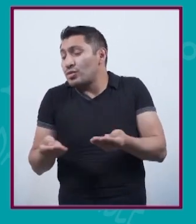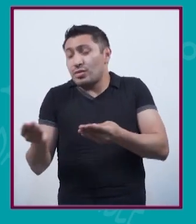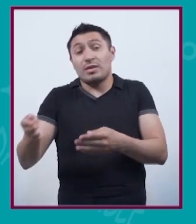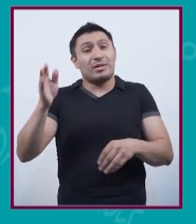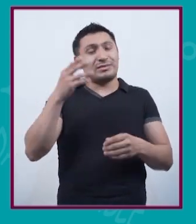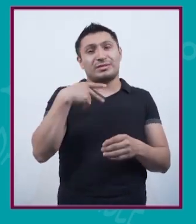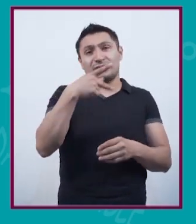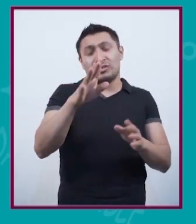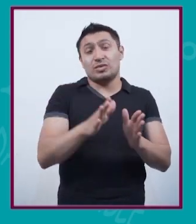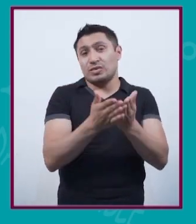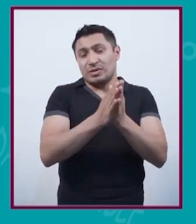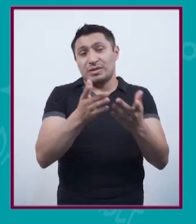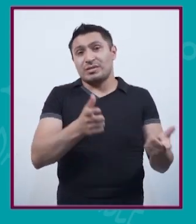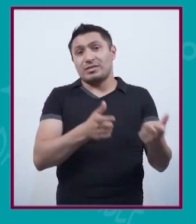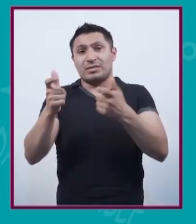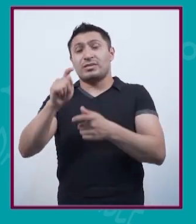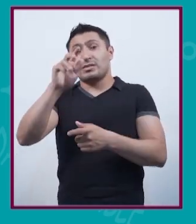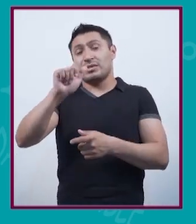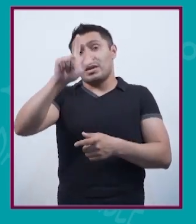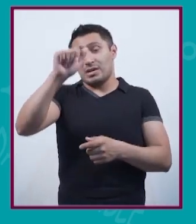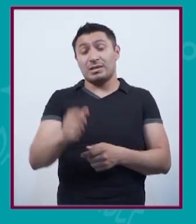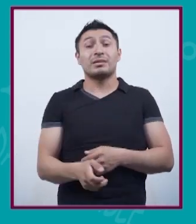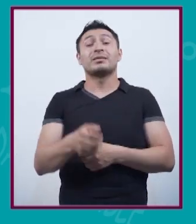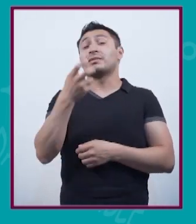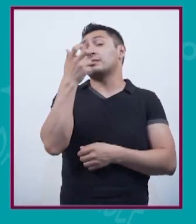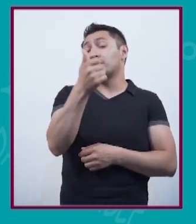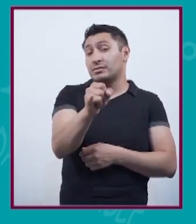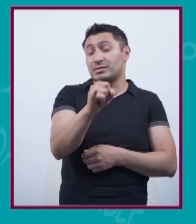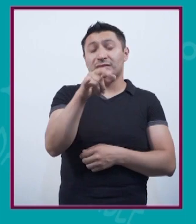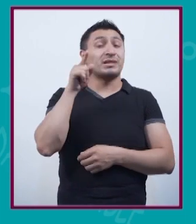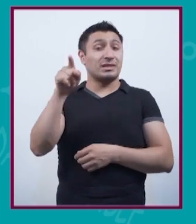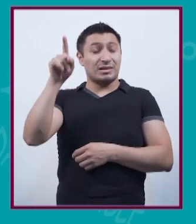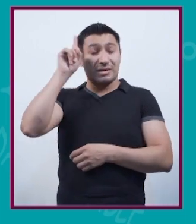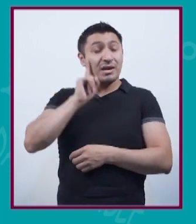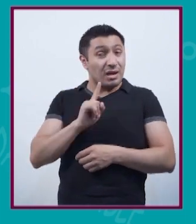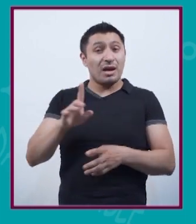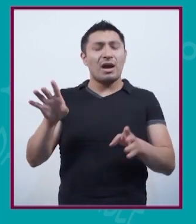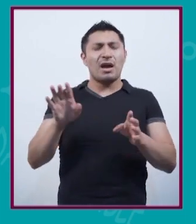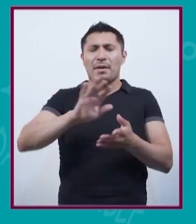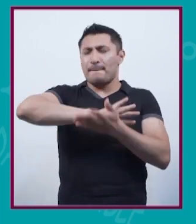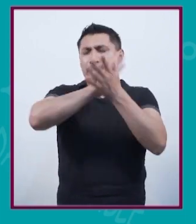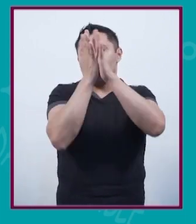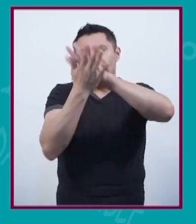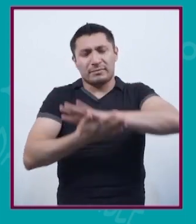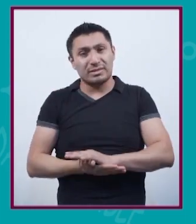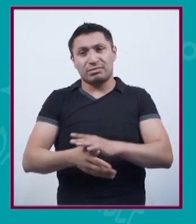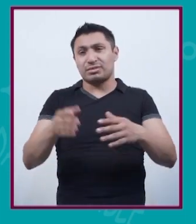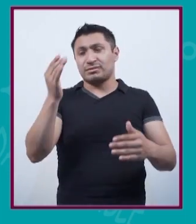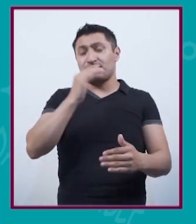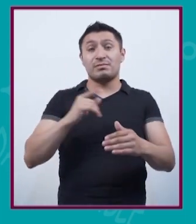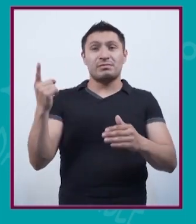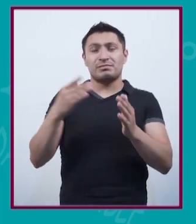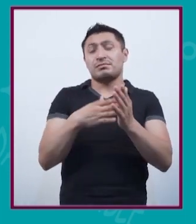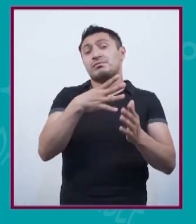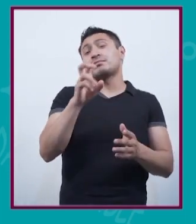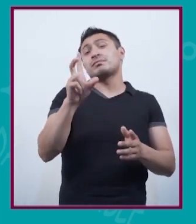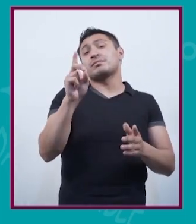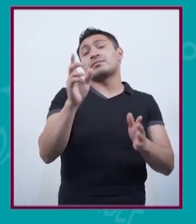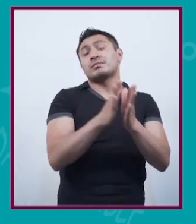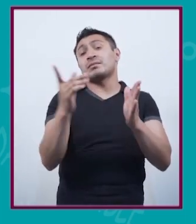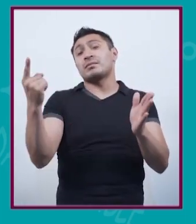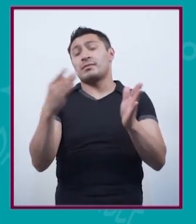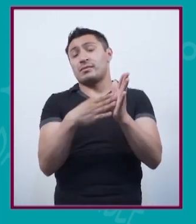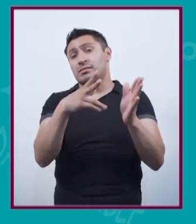decir, los niños, le cedió las ganancias de una de sus obras más importantes, Tala. De esta manera,